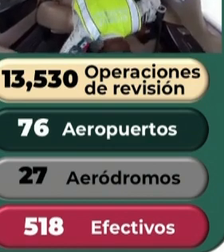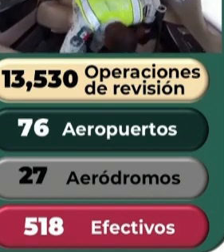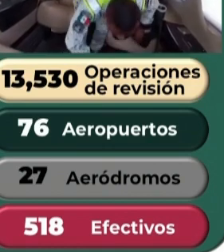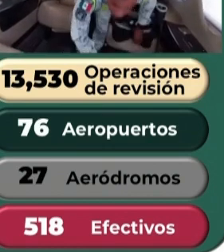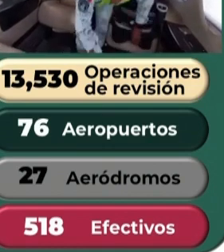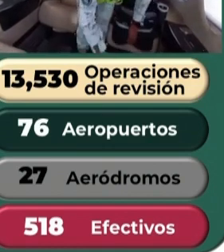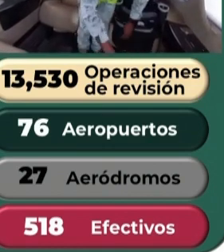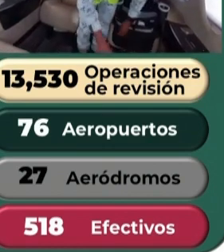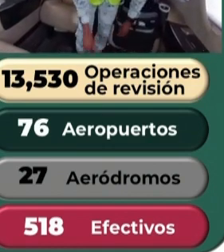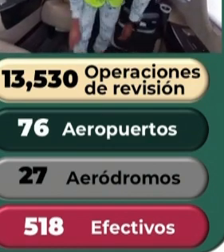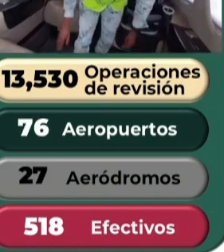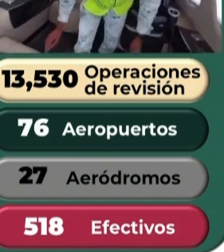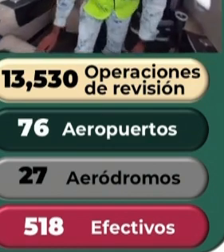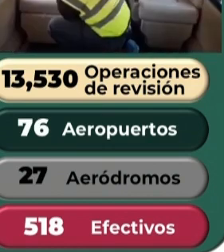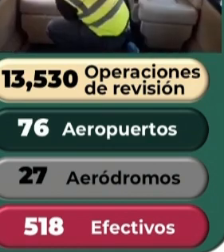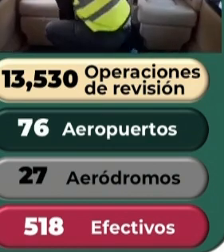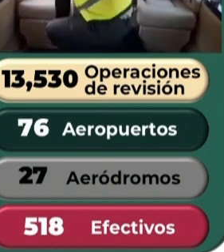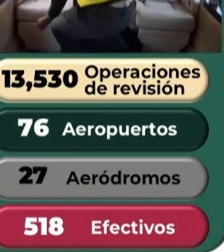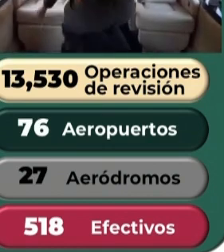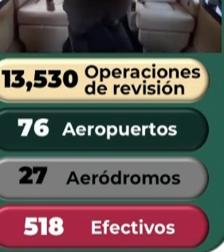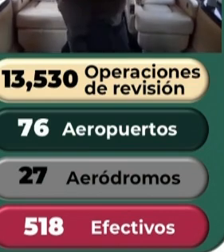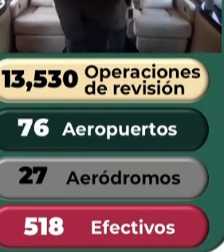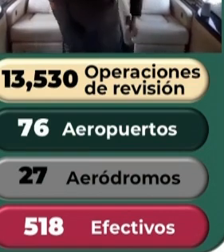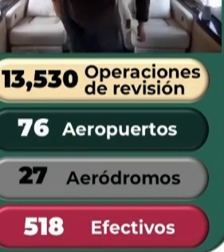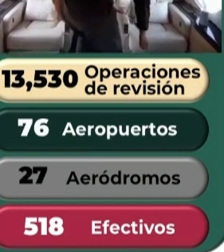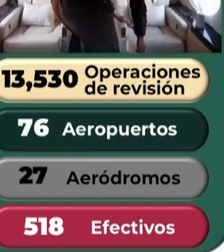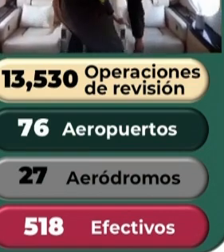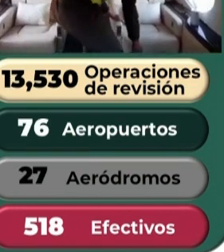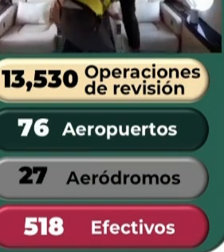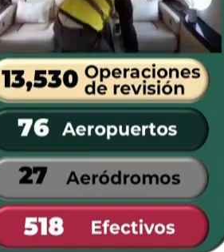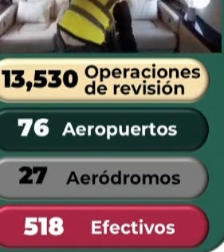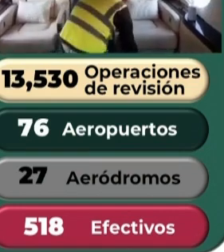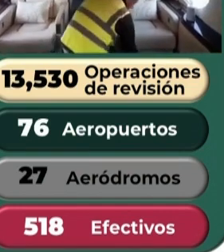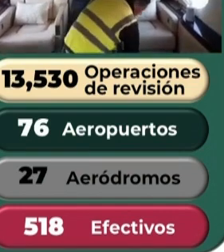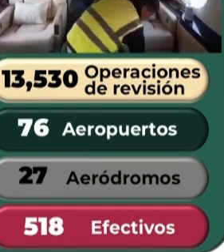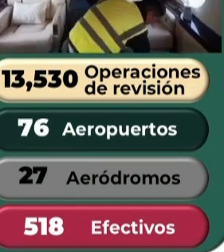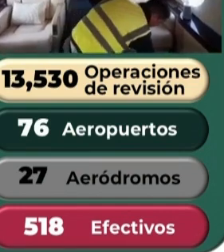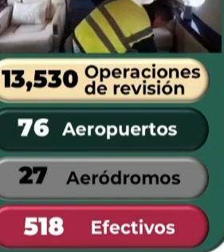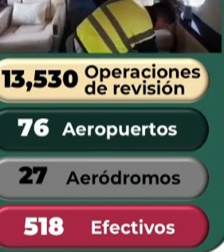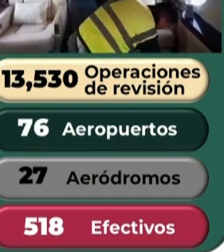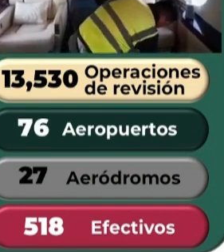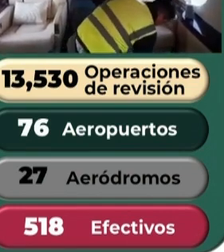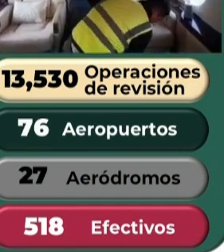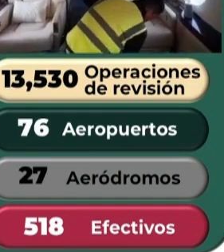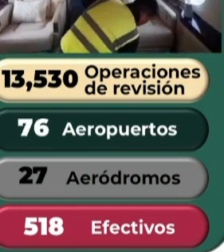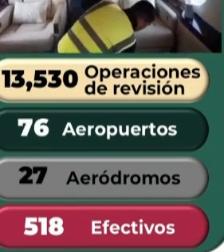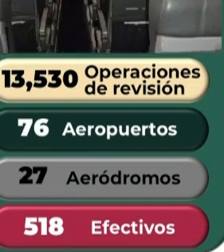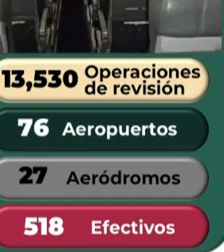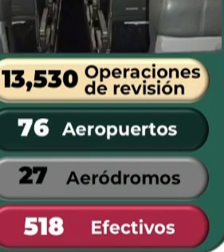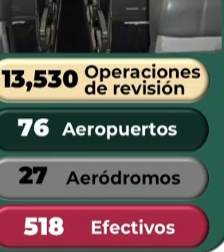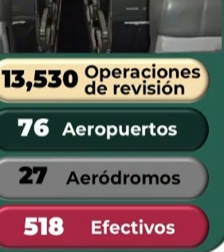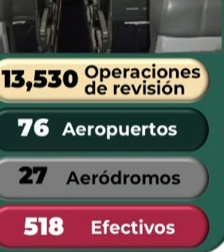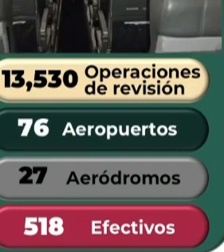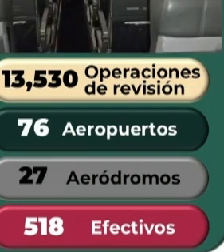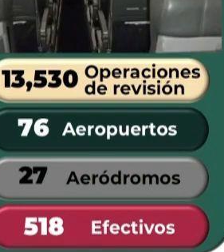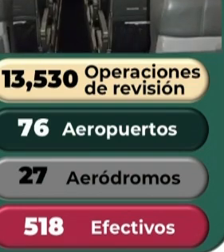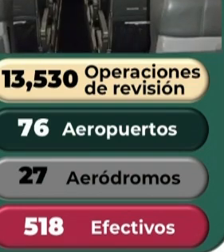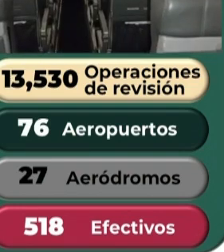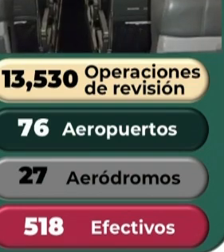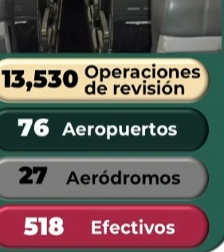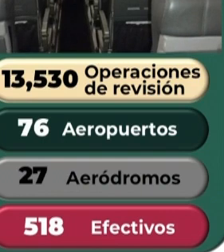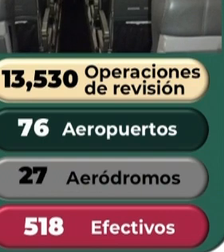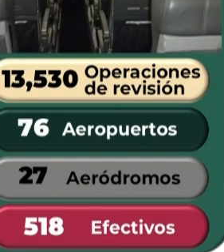la Guardia Nacional, 1,709 vehículos y 1,135 operaciones realizadas. En las